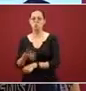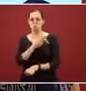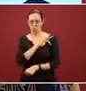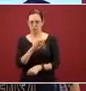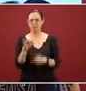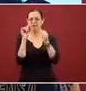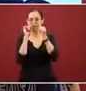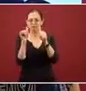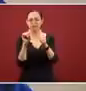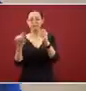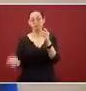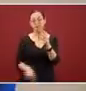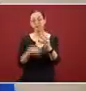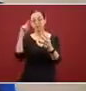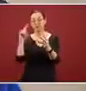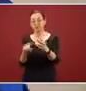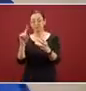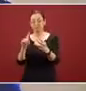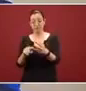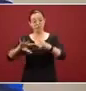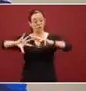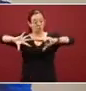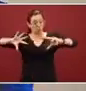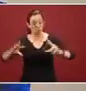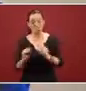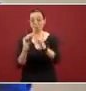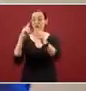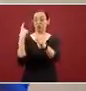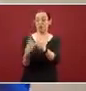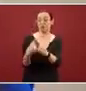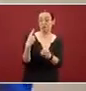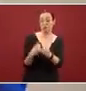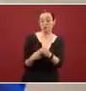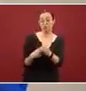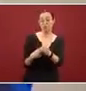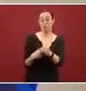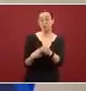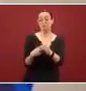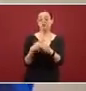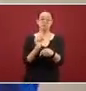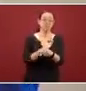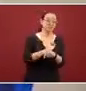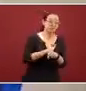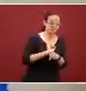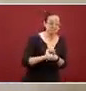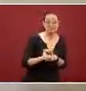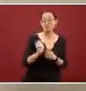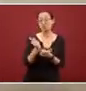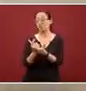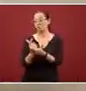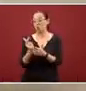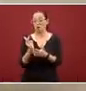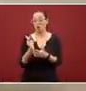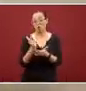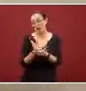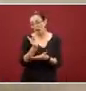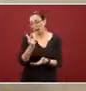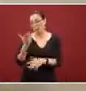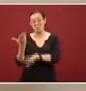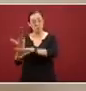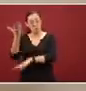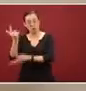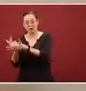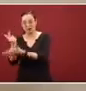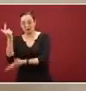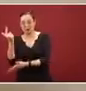tercero, que el número absoluto de casos, el número final de casos en todas sus variantes, casos leves, casos moderados y casos graves,